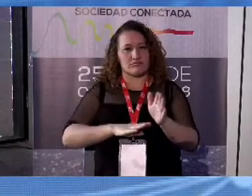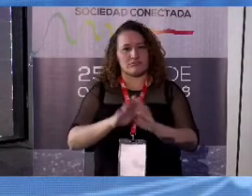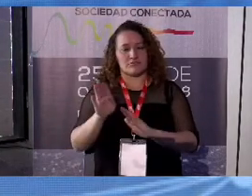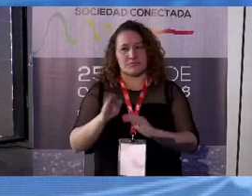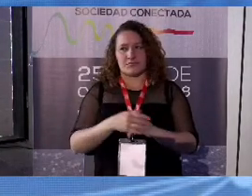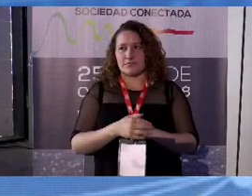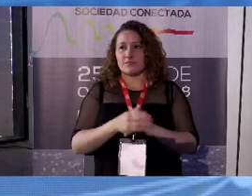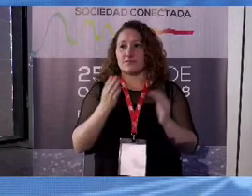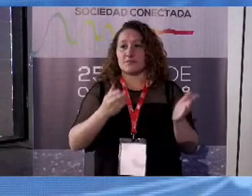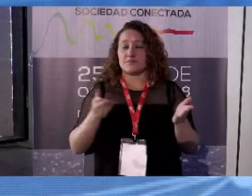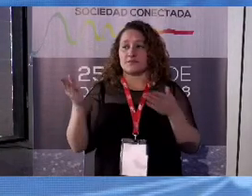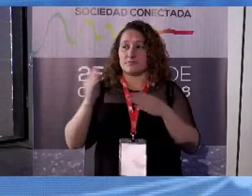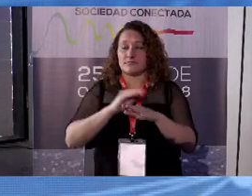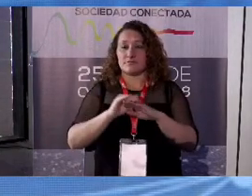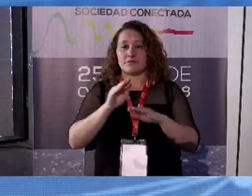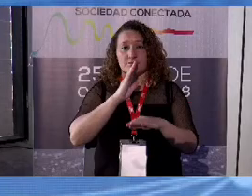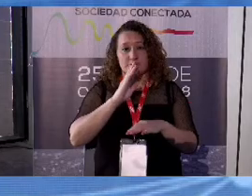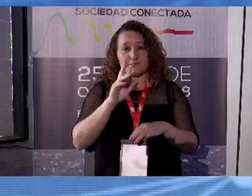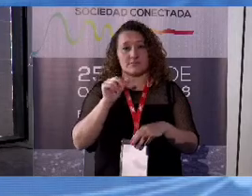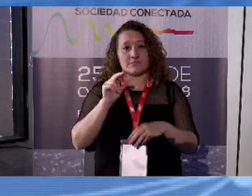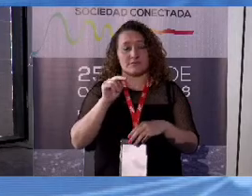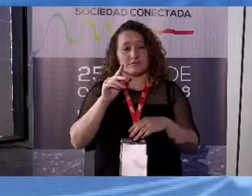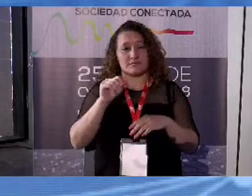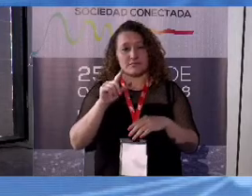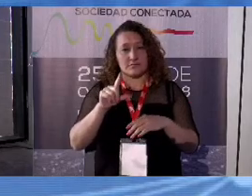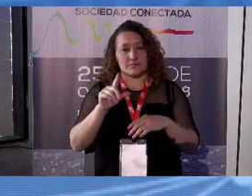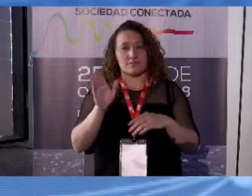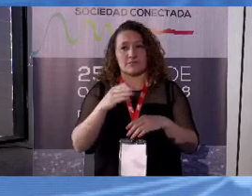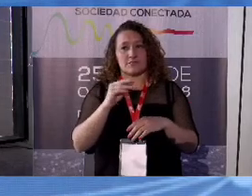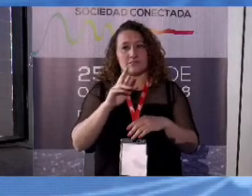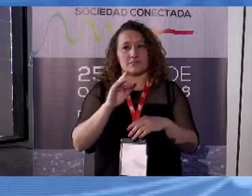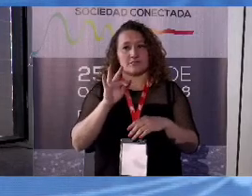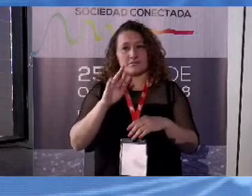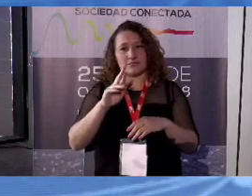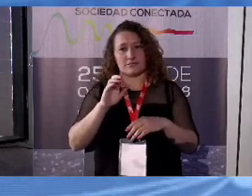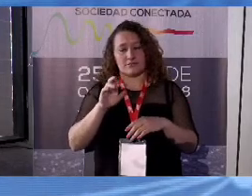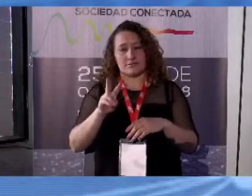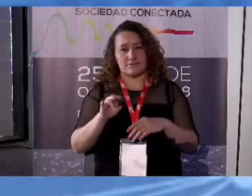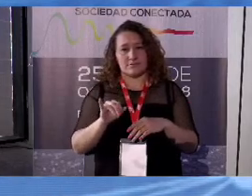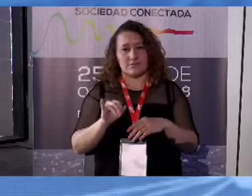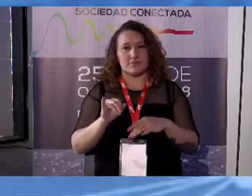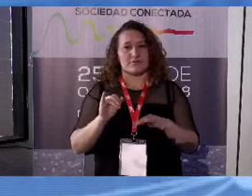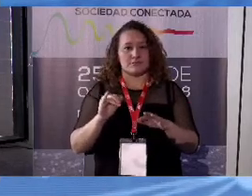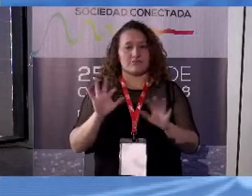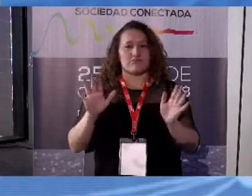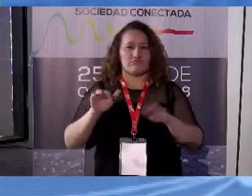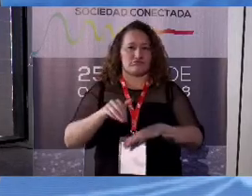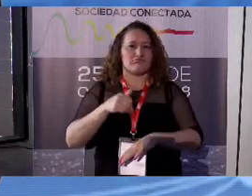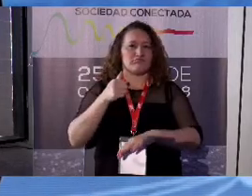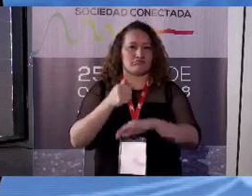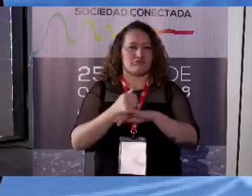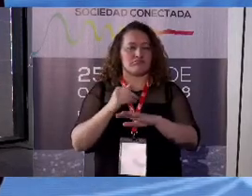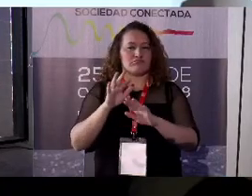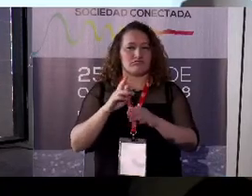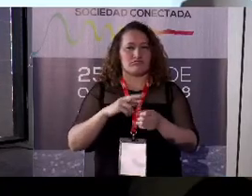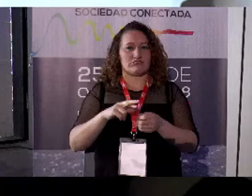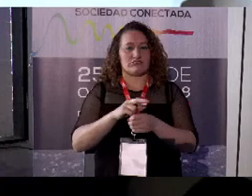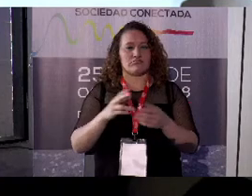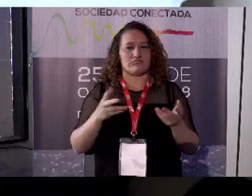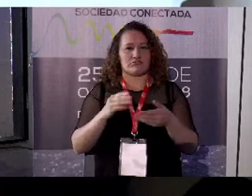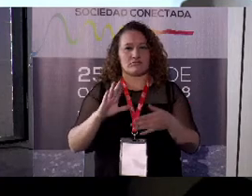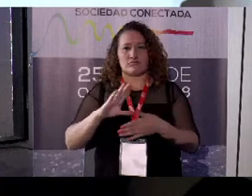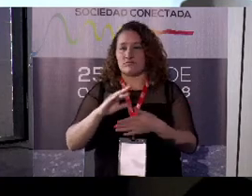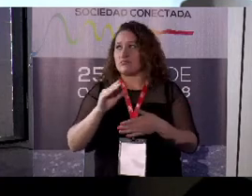a tarima al señor randal trevino regional adjunto de la oficina regional para las Américas de la